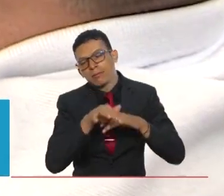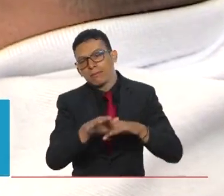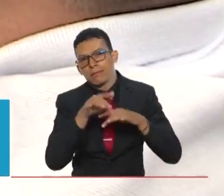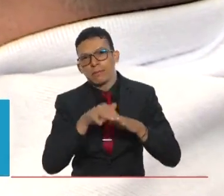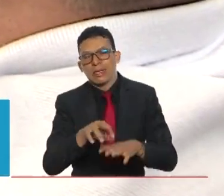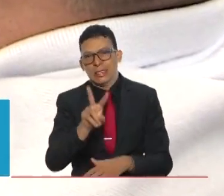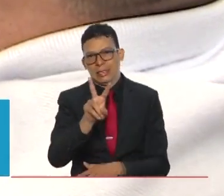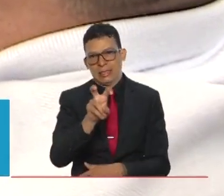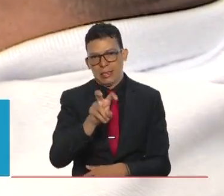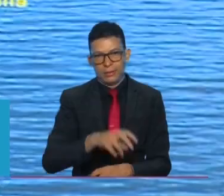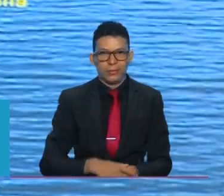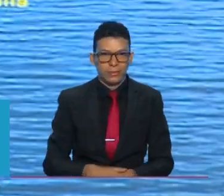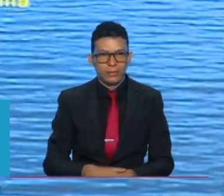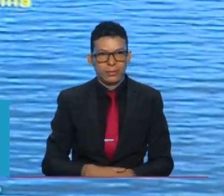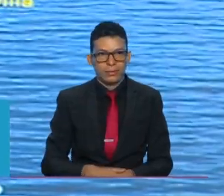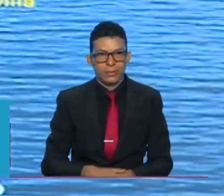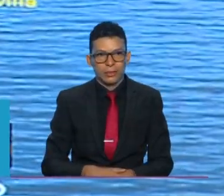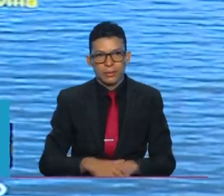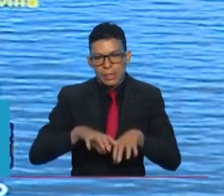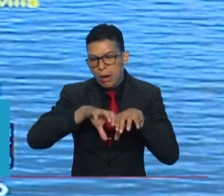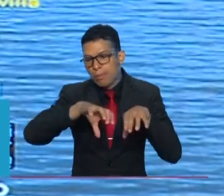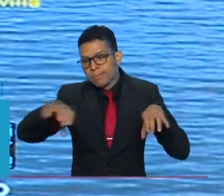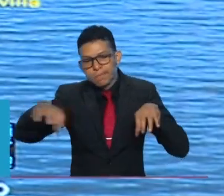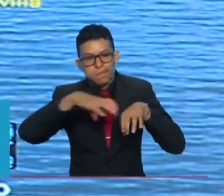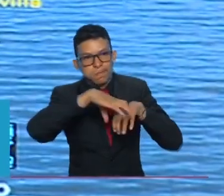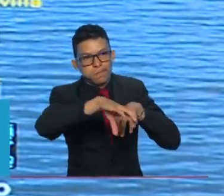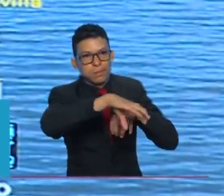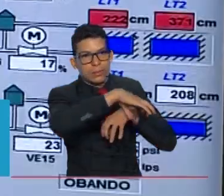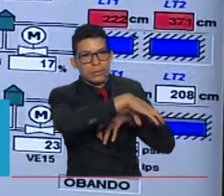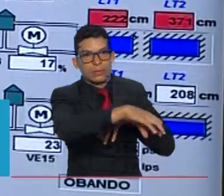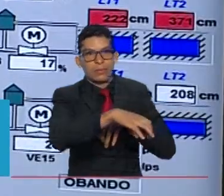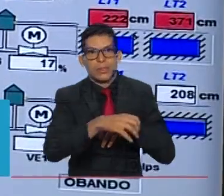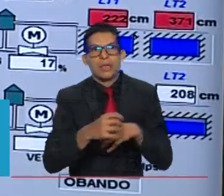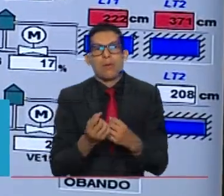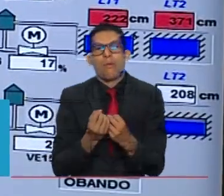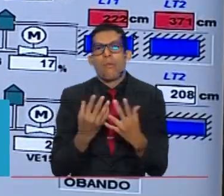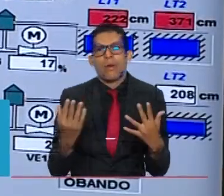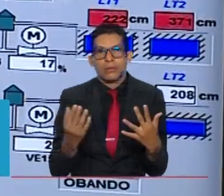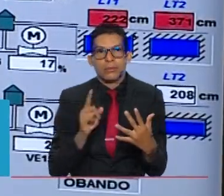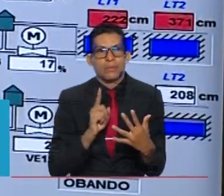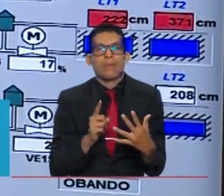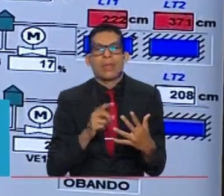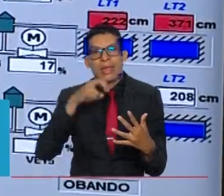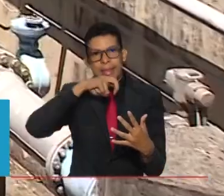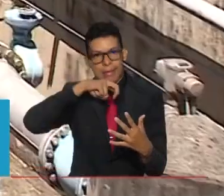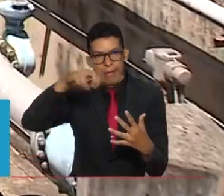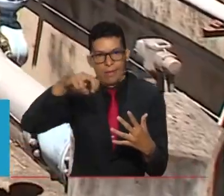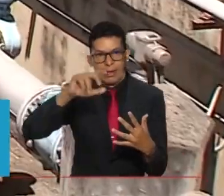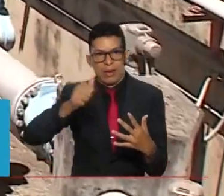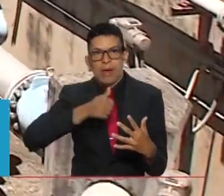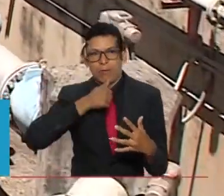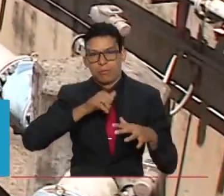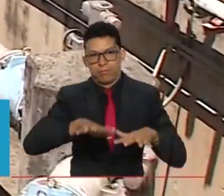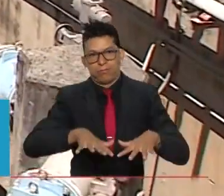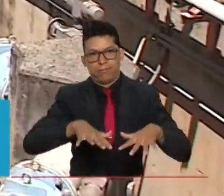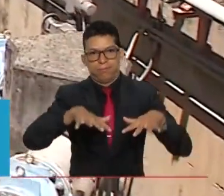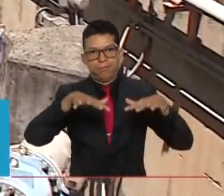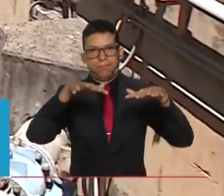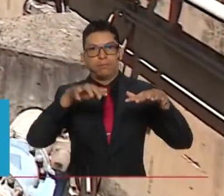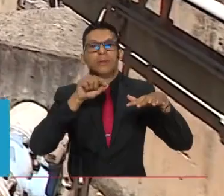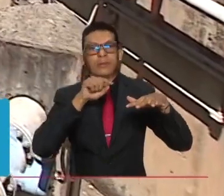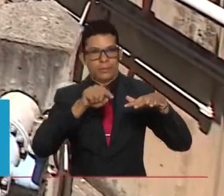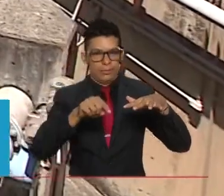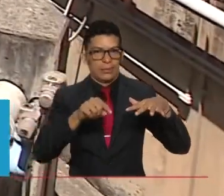7 acueductos. Aquí conocemos la presión con que está llegando el flujo a cada planta, el nivel que tienen los tanques ya del